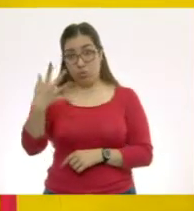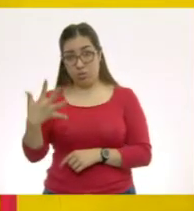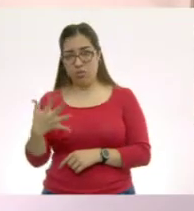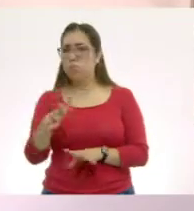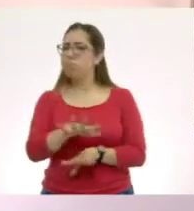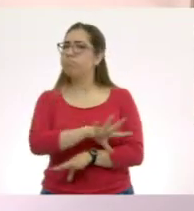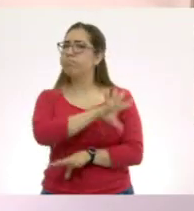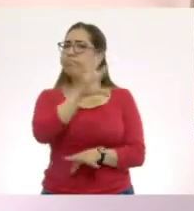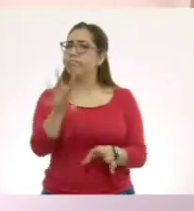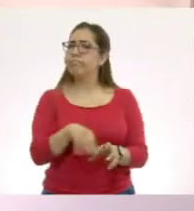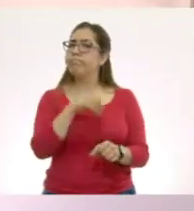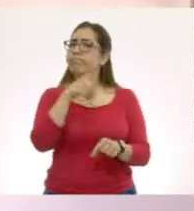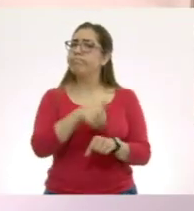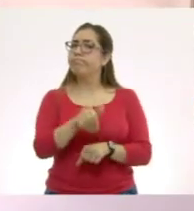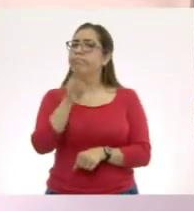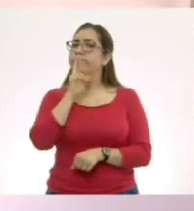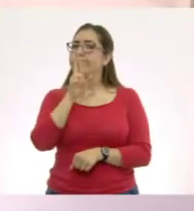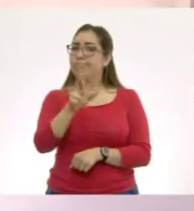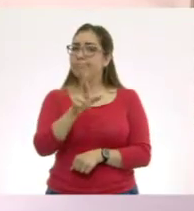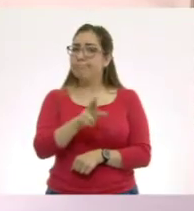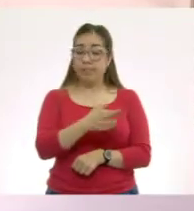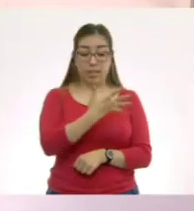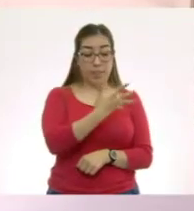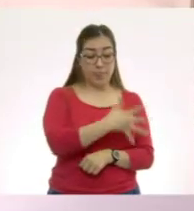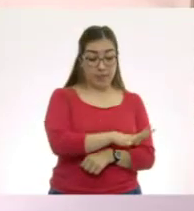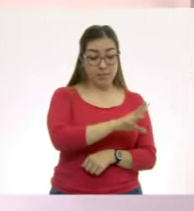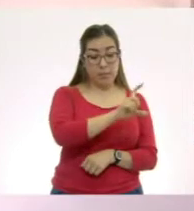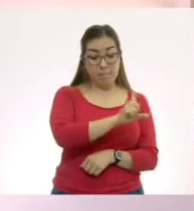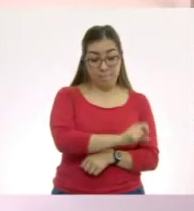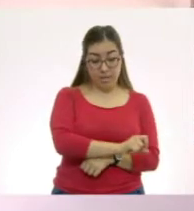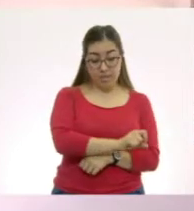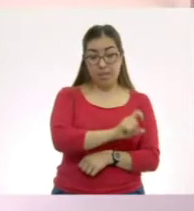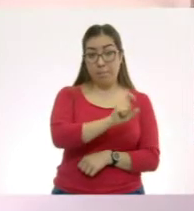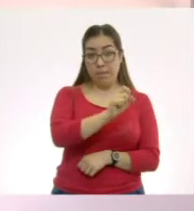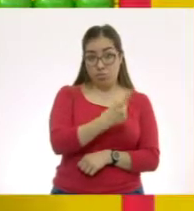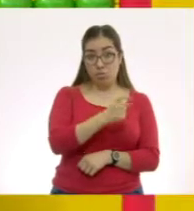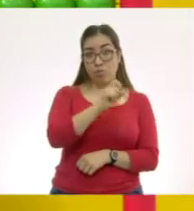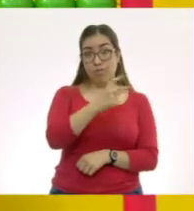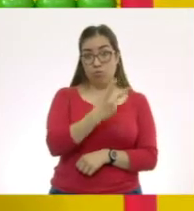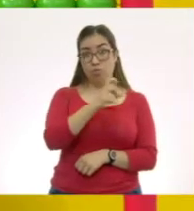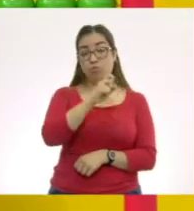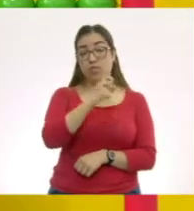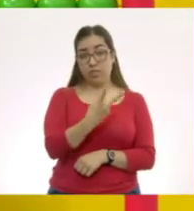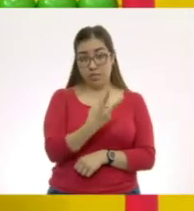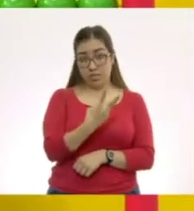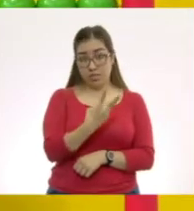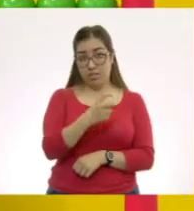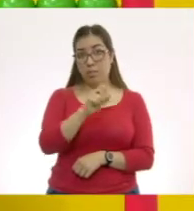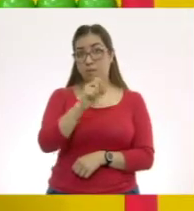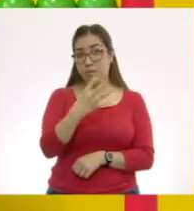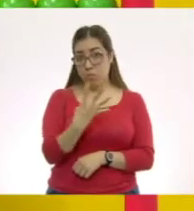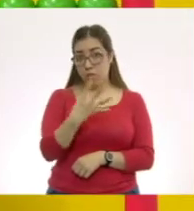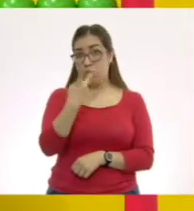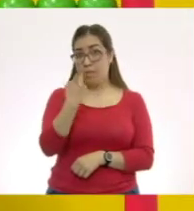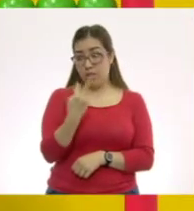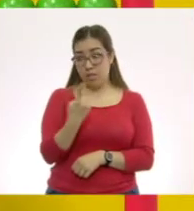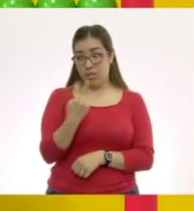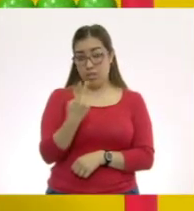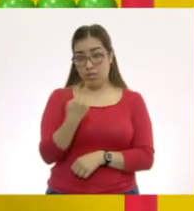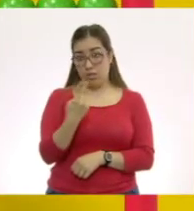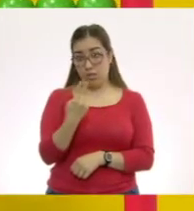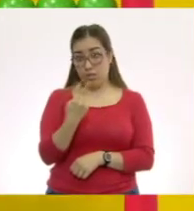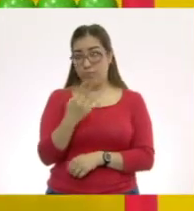¿Qué número es? 10, 20, 21, 22, 23, 24,